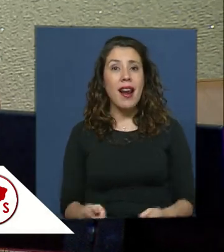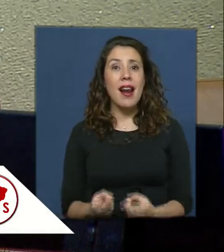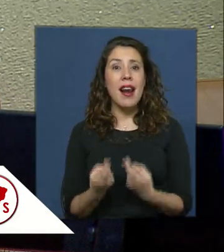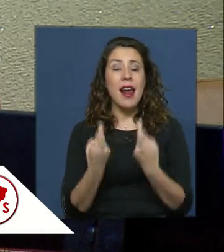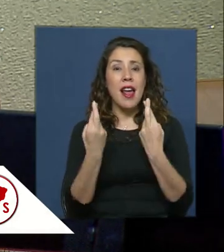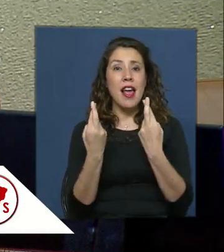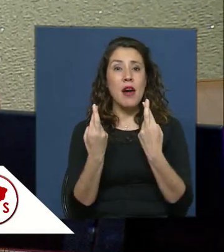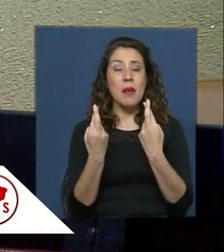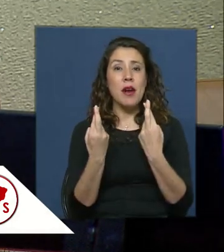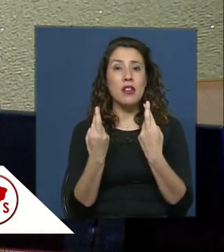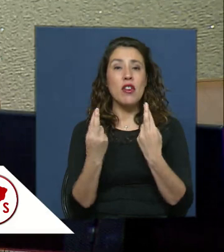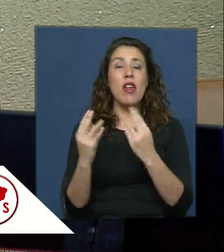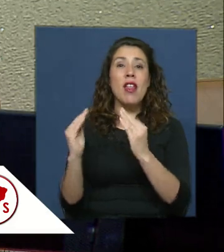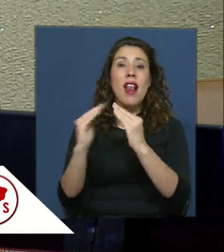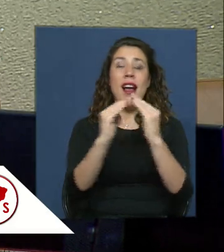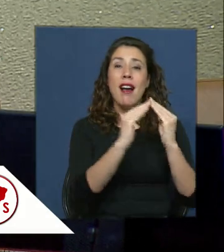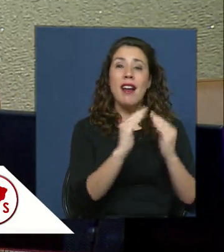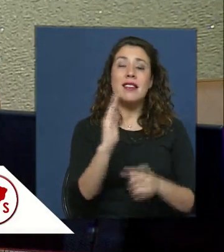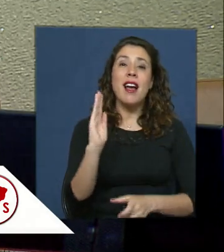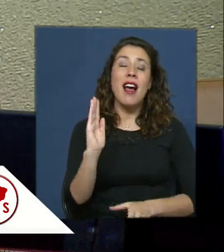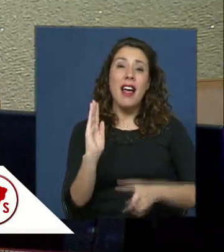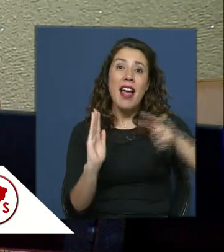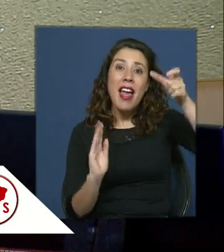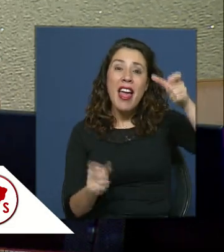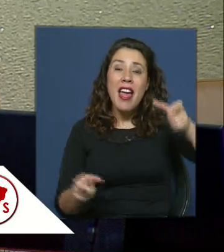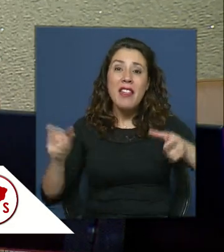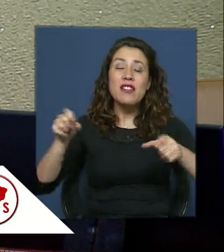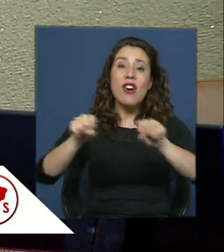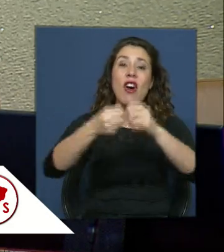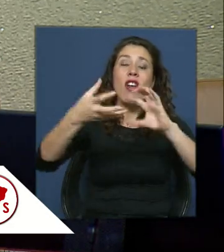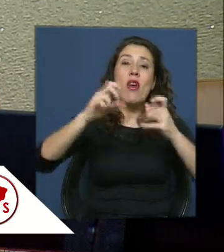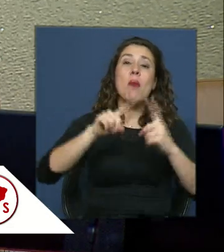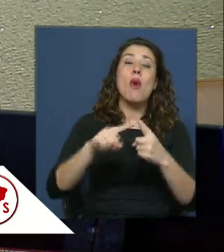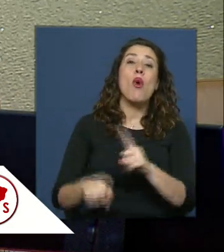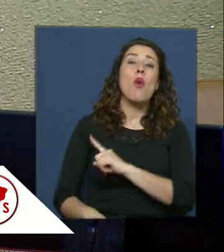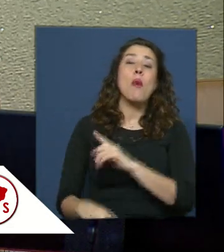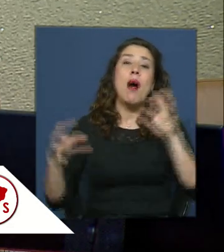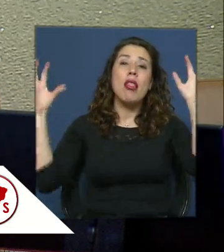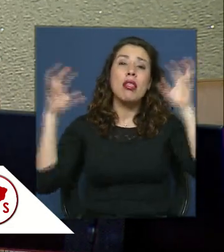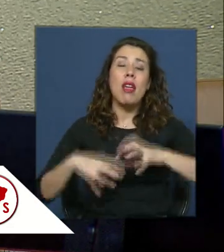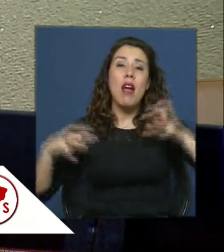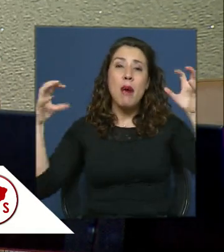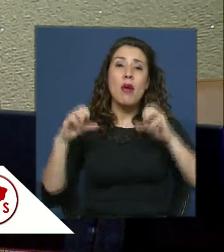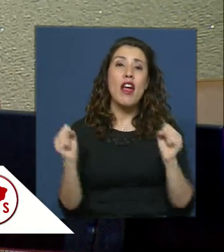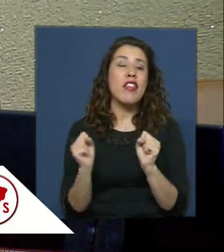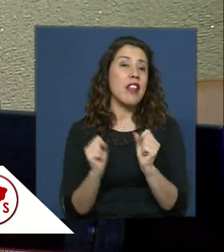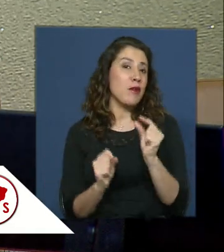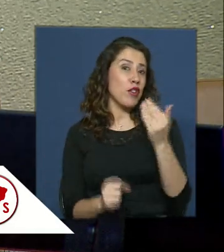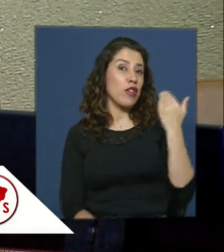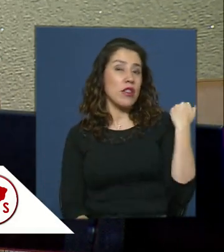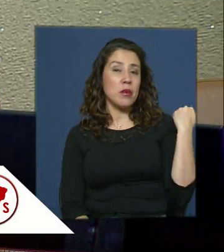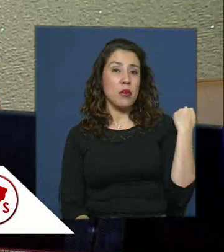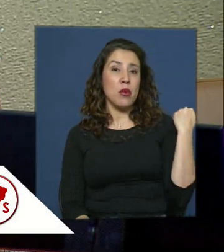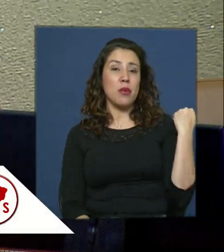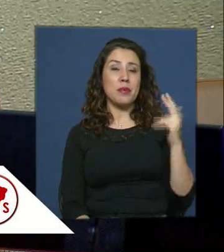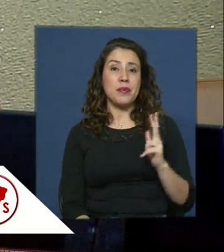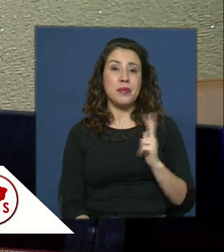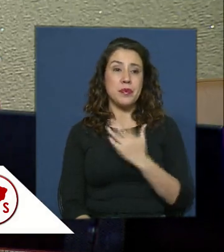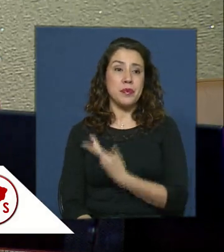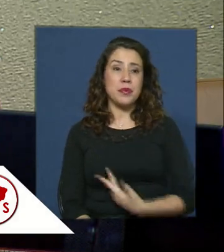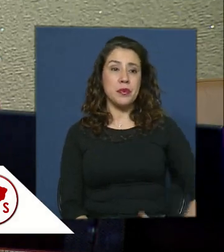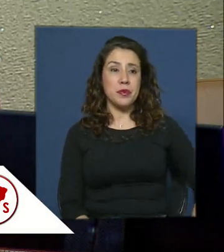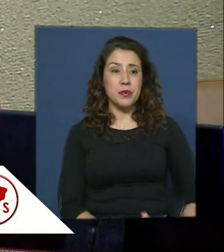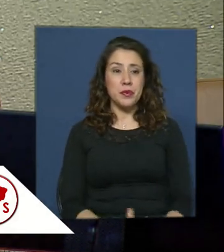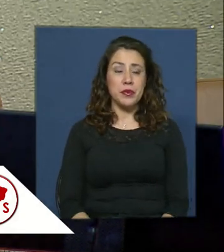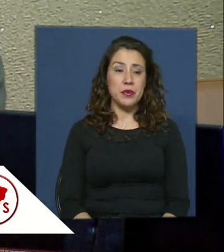de los inmuebles dañados en la ciudad de La Serena, en la zona típica, a consecuencia de los temporales del invierno recién pasado, señor presidente.